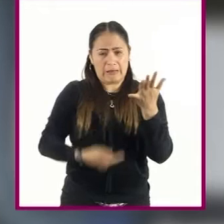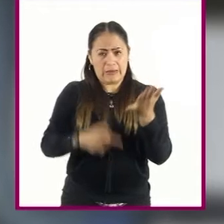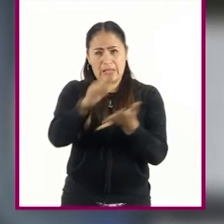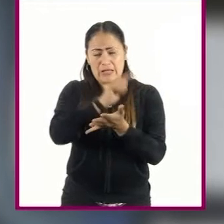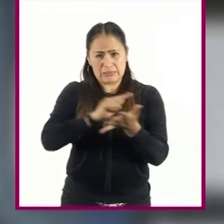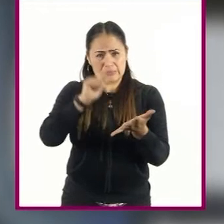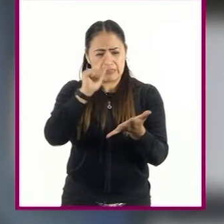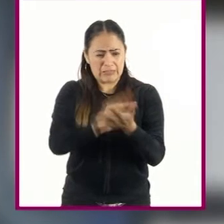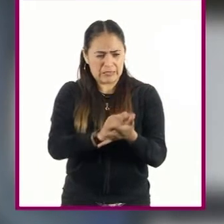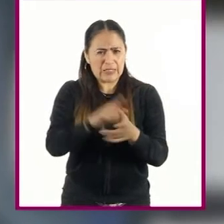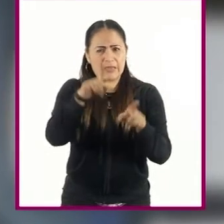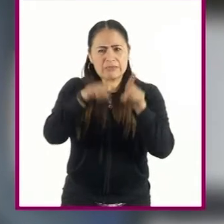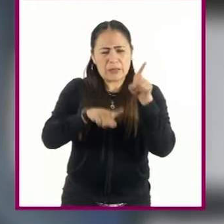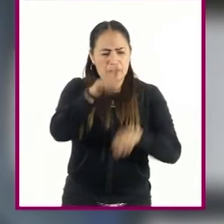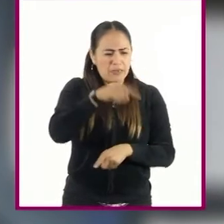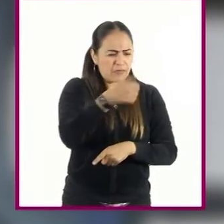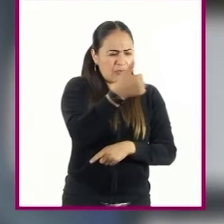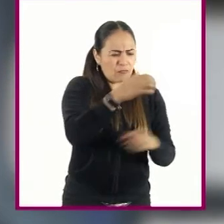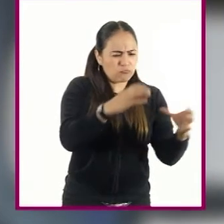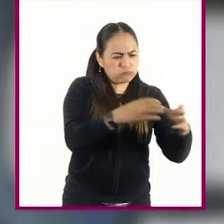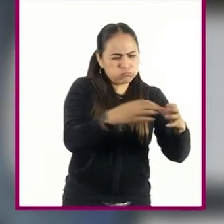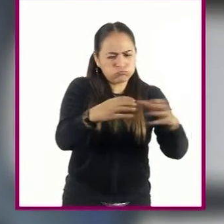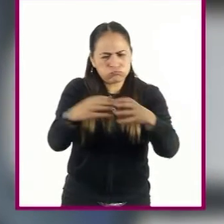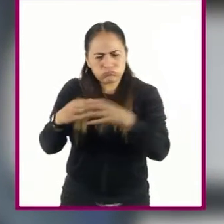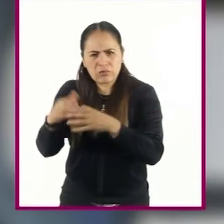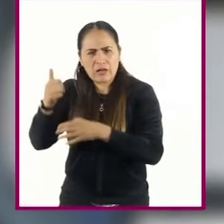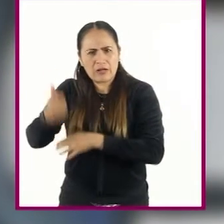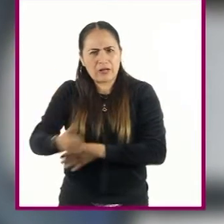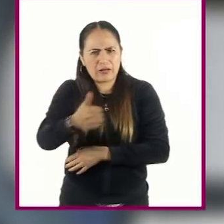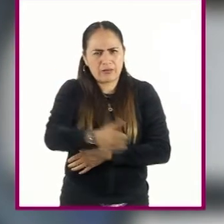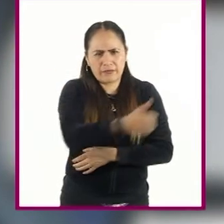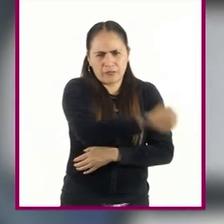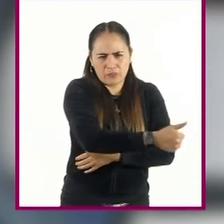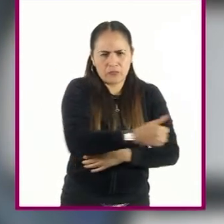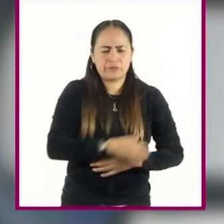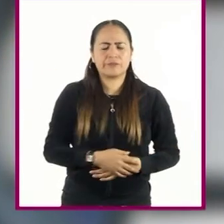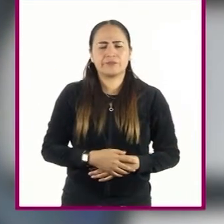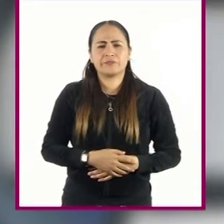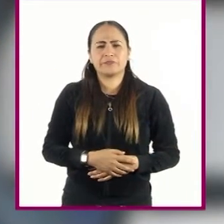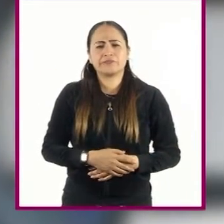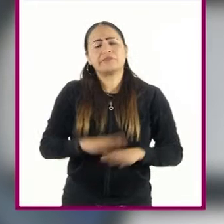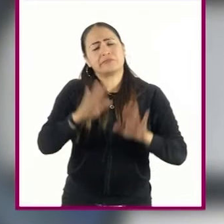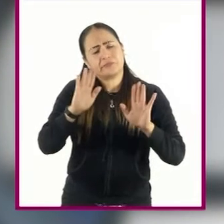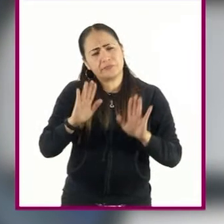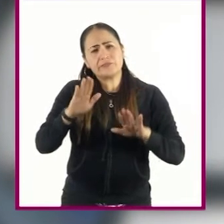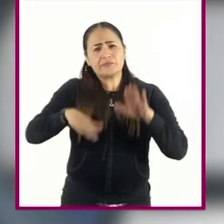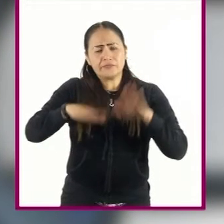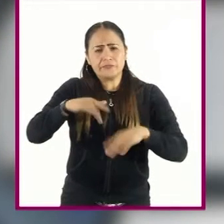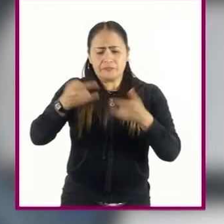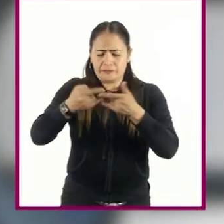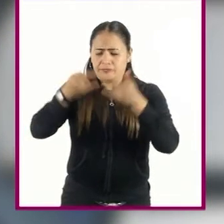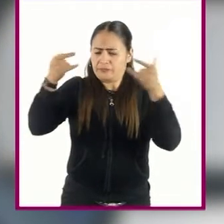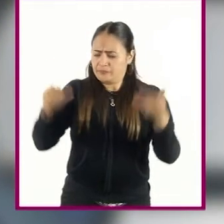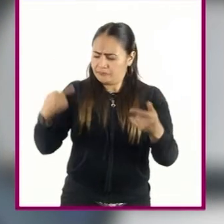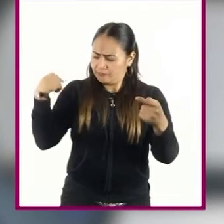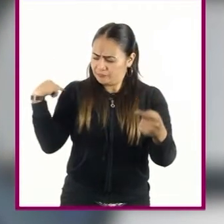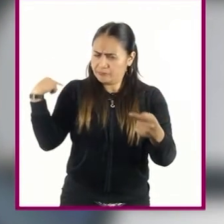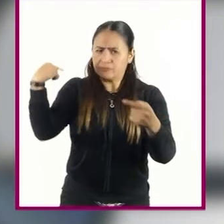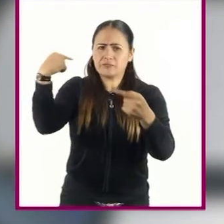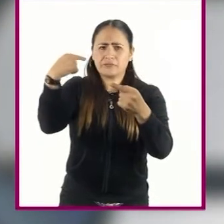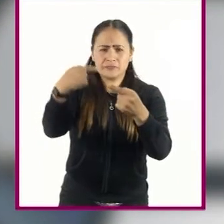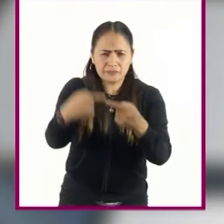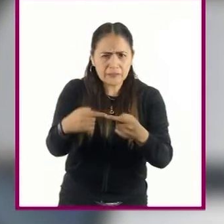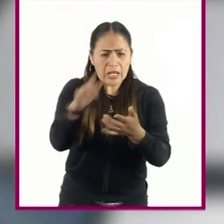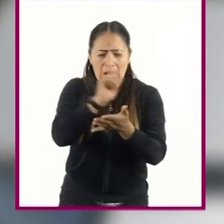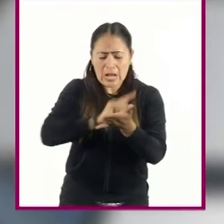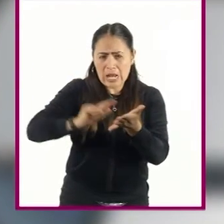adecuando a las necesidades sociales. Aunque hay que reconocer en algunas etapas de la historia de la humanidad, las leyes